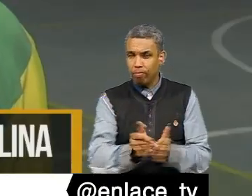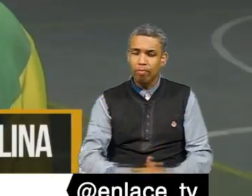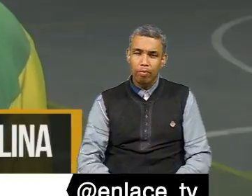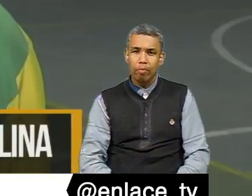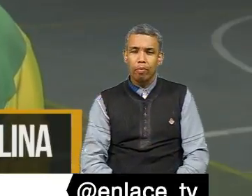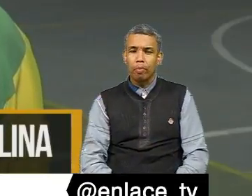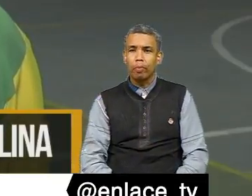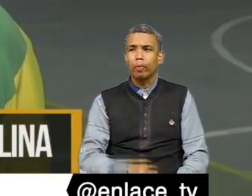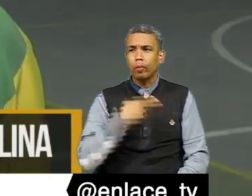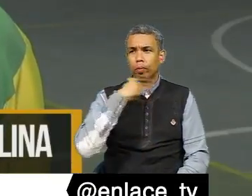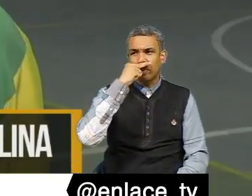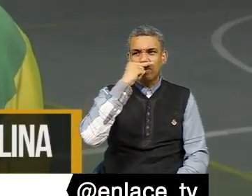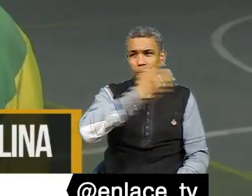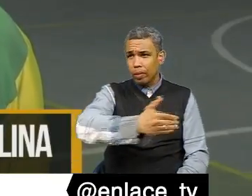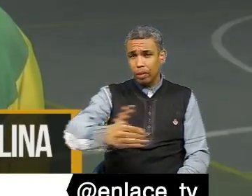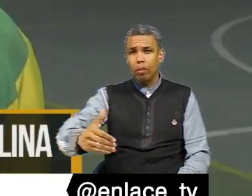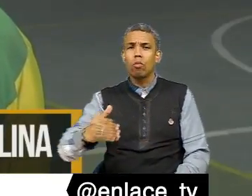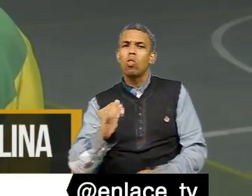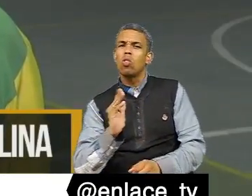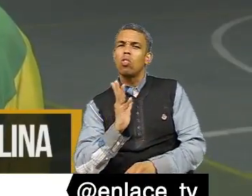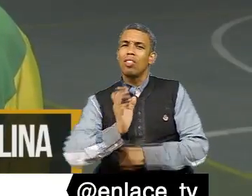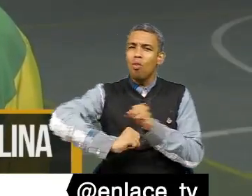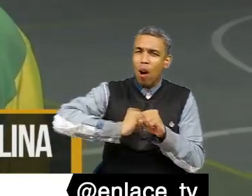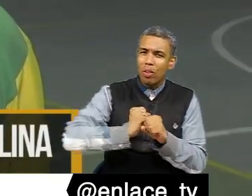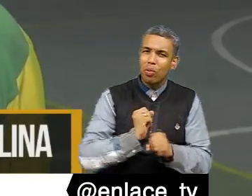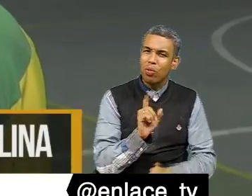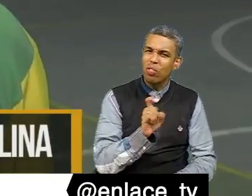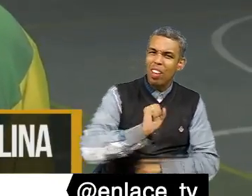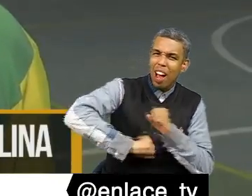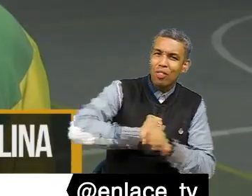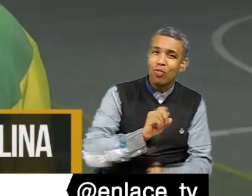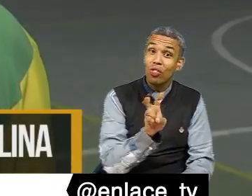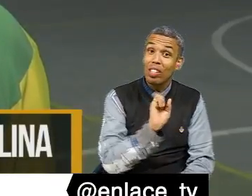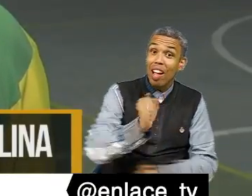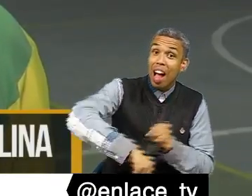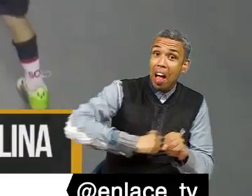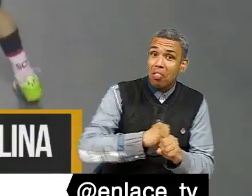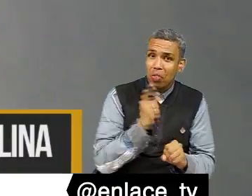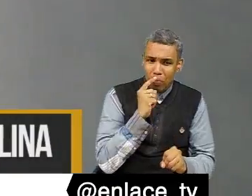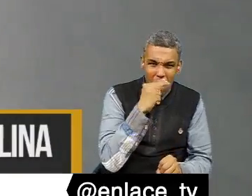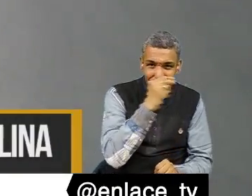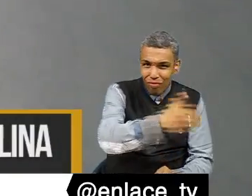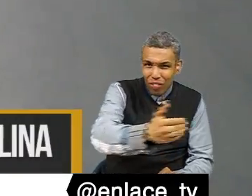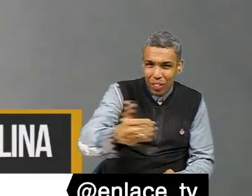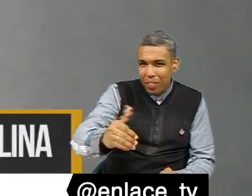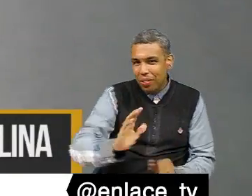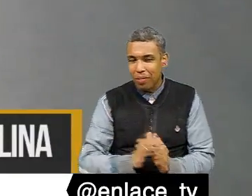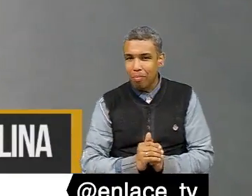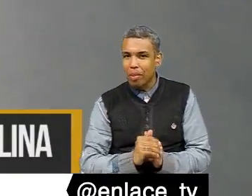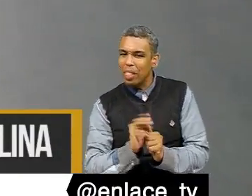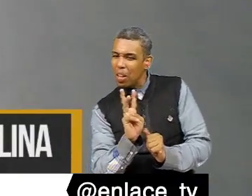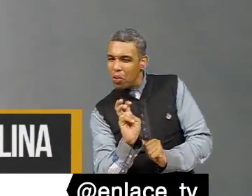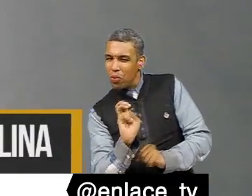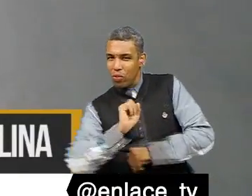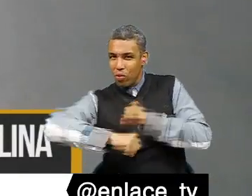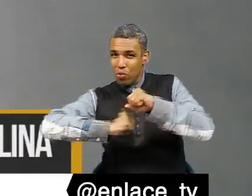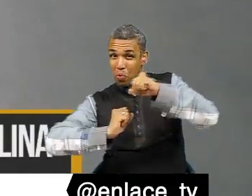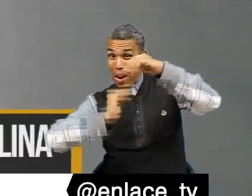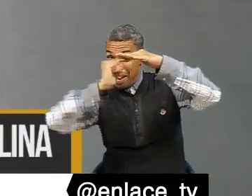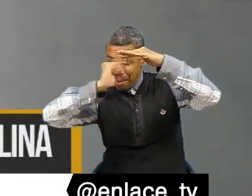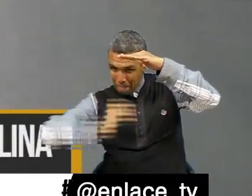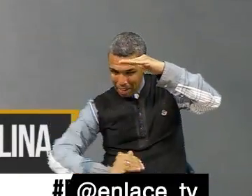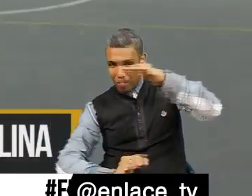trabajar con niños de 5 años, 6 años, 7 años, que es esta categoría sub-8. Todo eso va